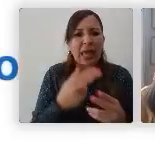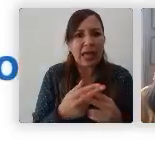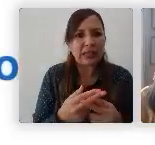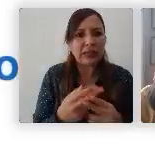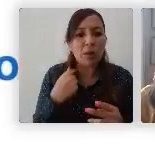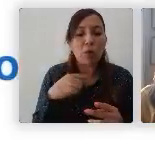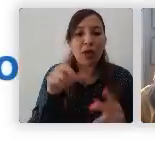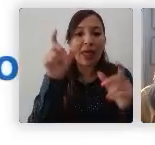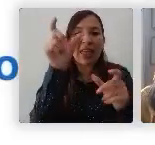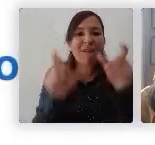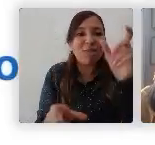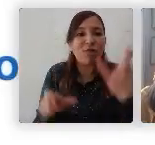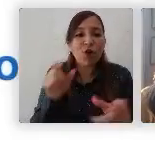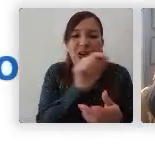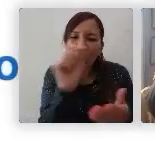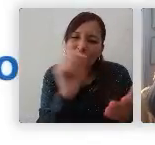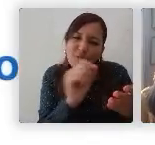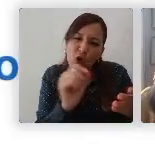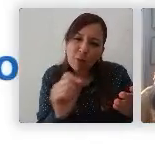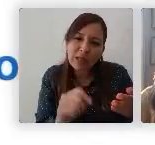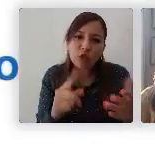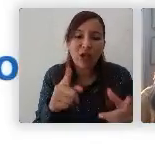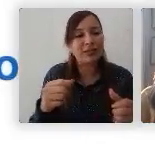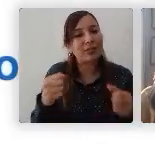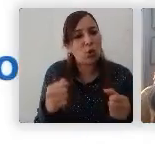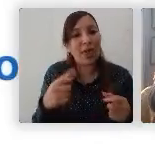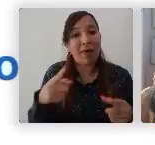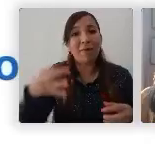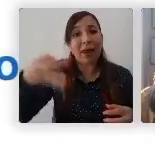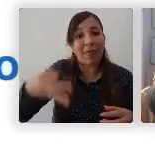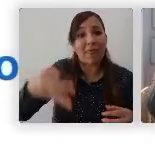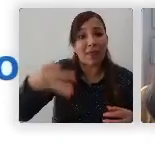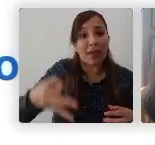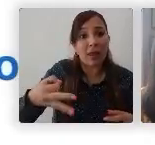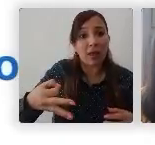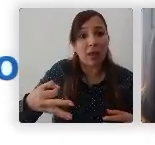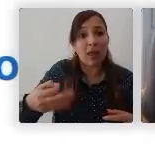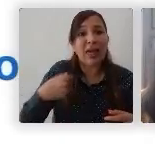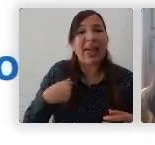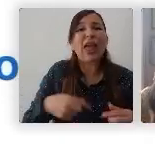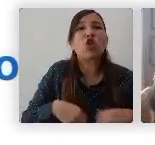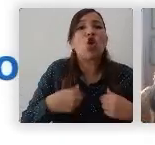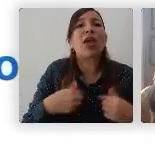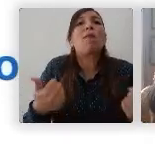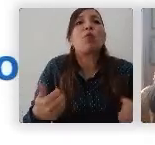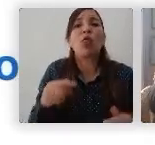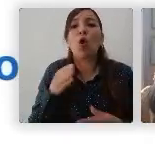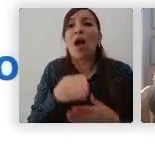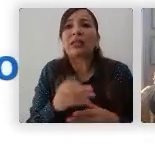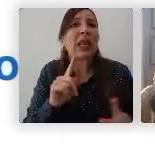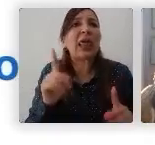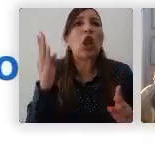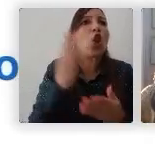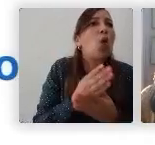oficial es una información segura y real de lo que yo puedo hacer y que no puedo hacer en el destino también